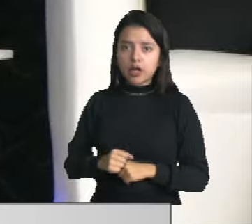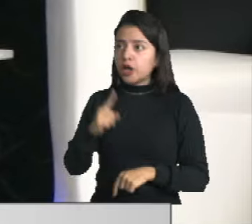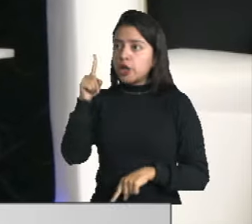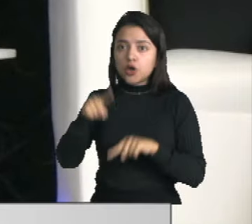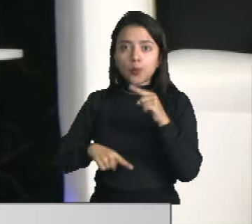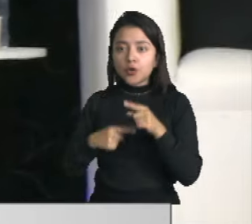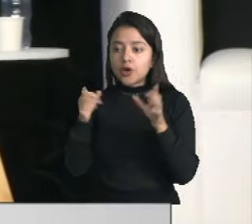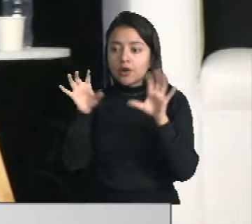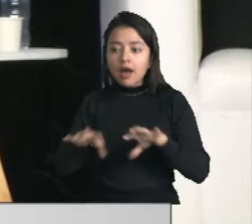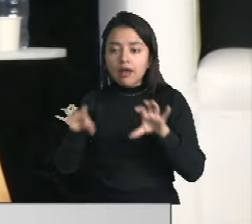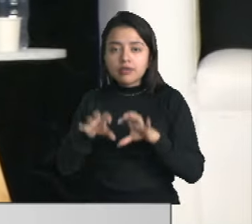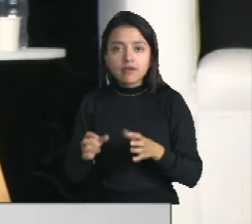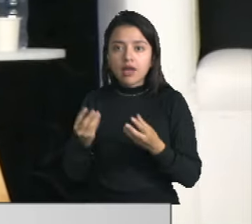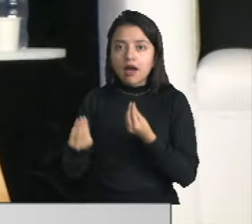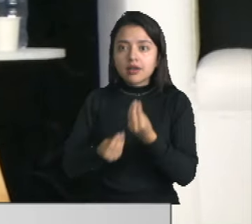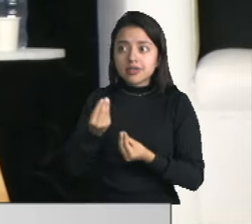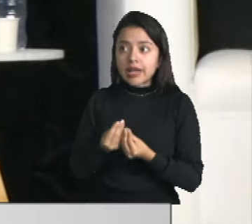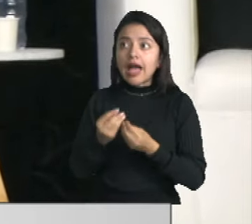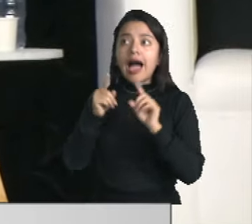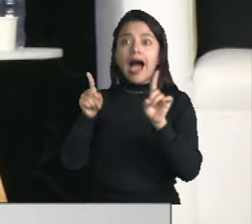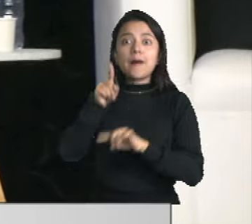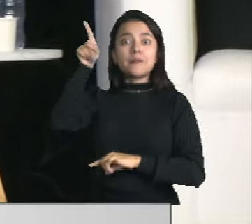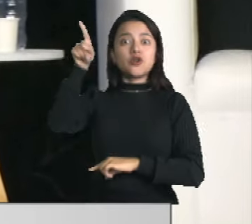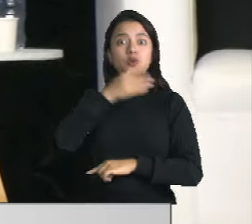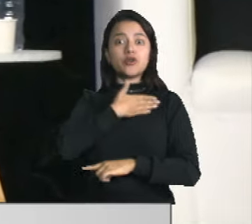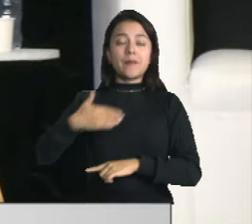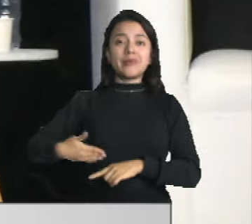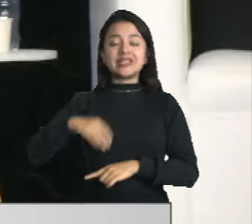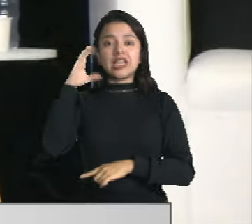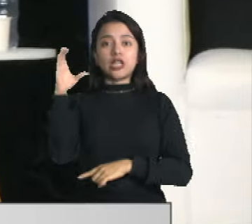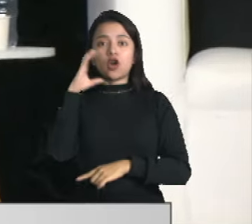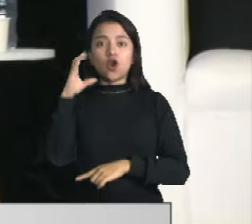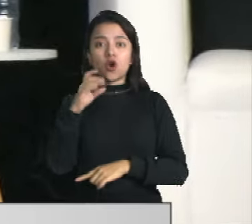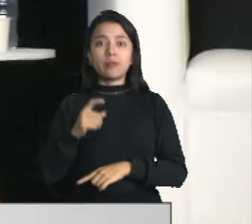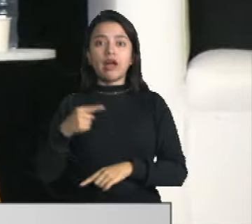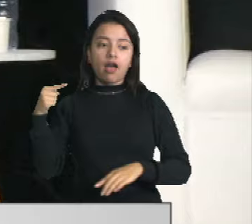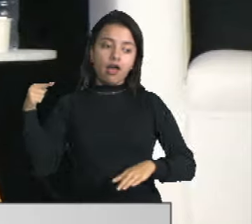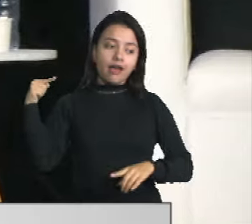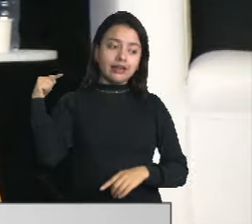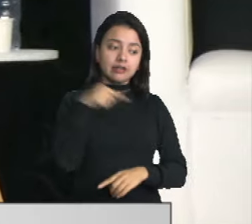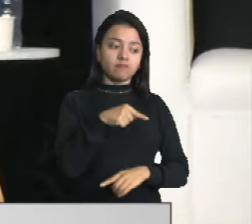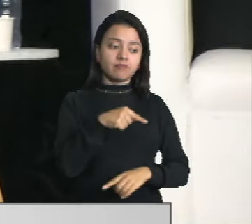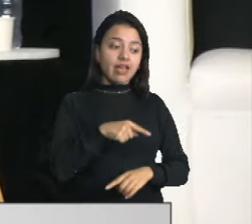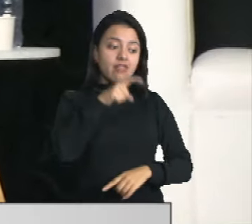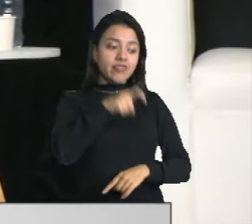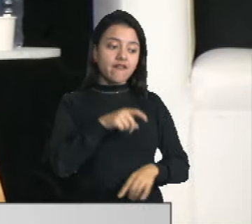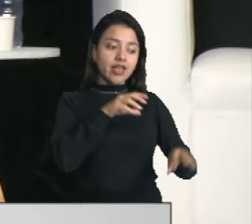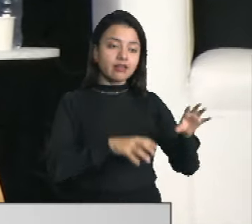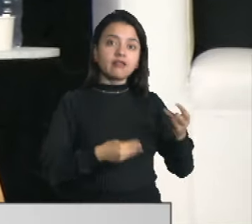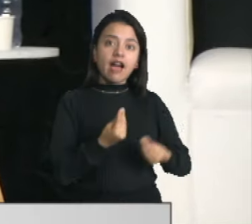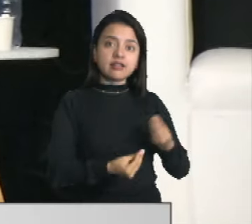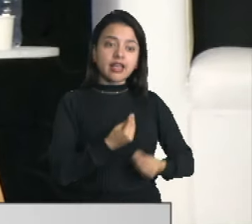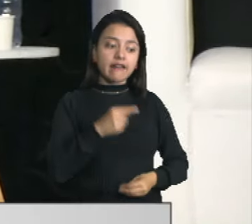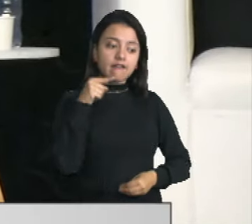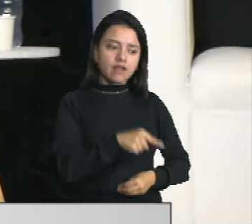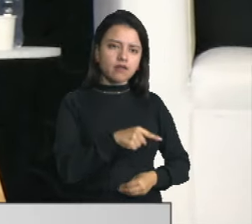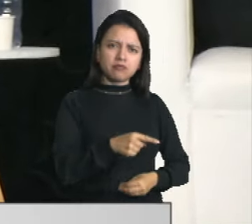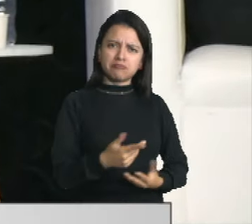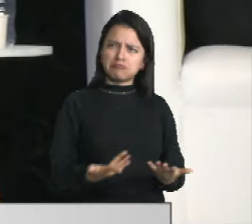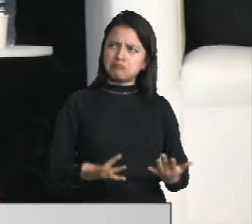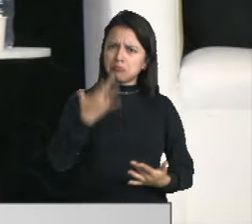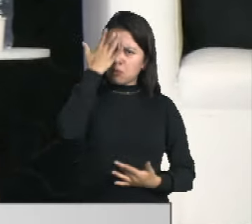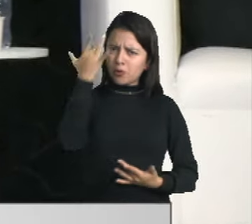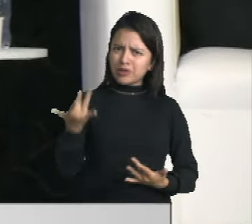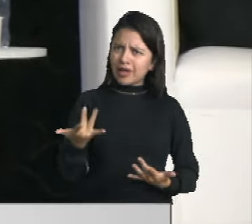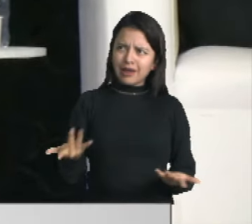pudieron y que ahora quieren hacer desde la presidencia cuando no les corresponden porque ya están en otro nivel. La ciudad toma